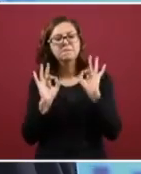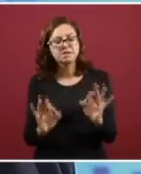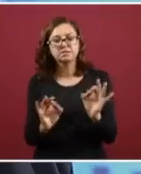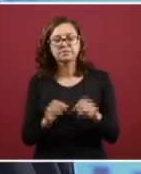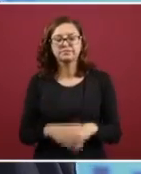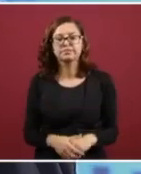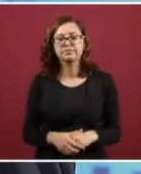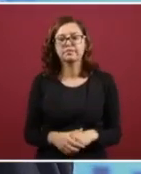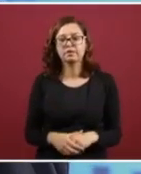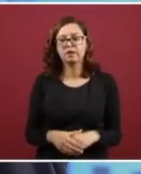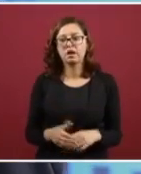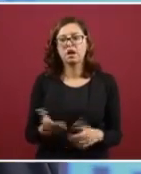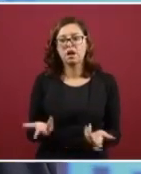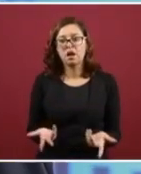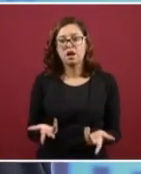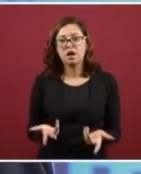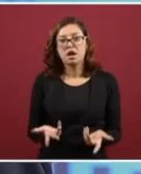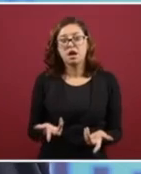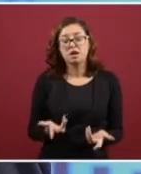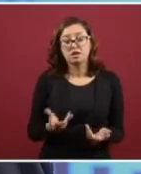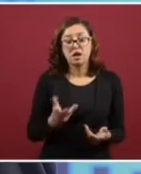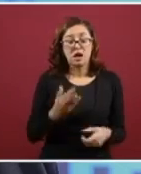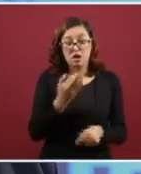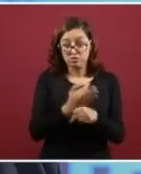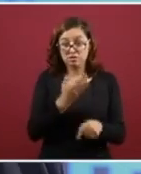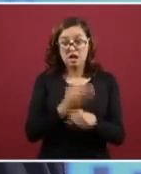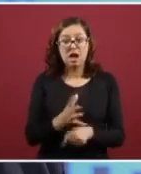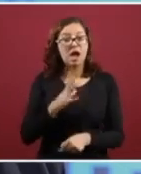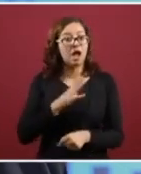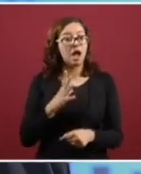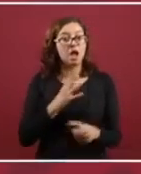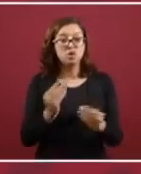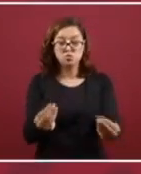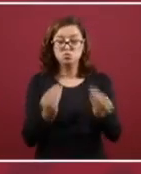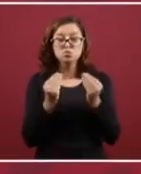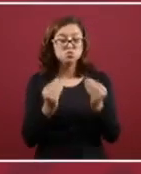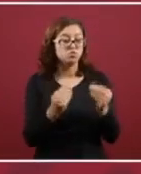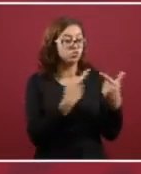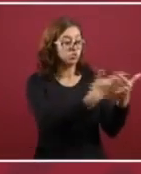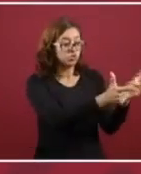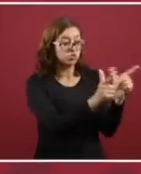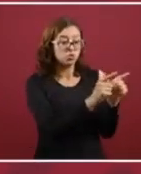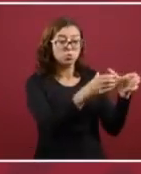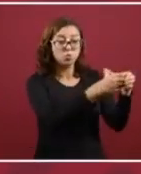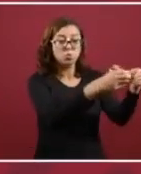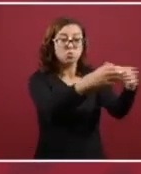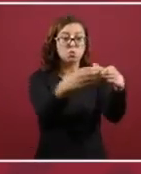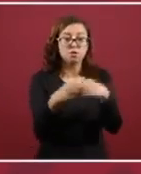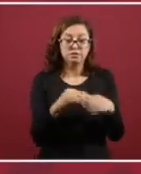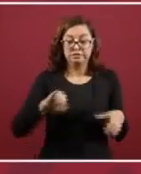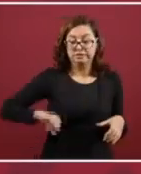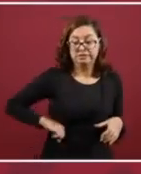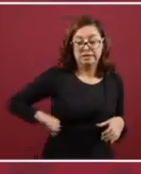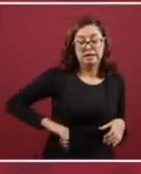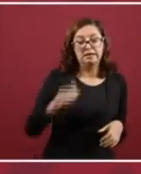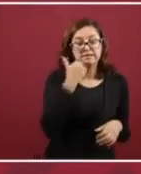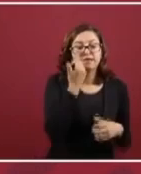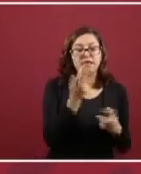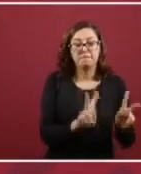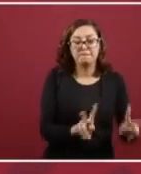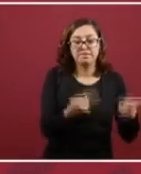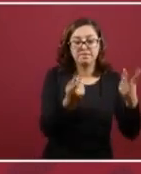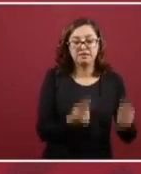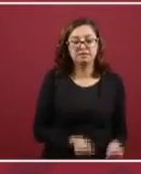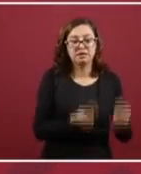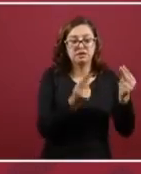sido sujetos de una campaña de desinformación por partes y grupos interesados en la comercialización de